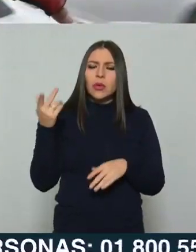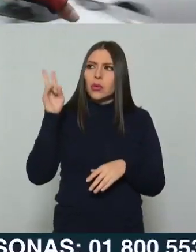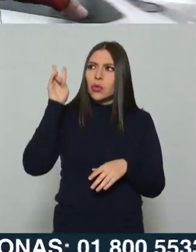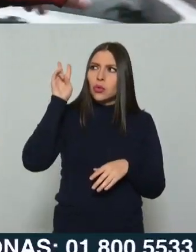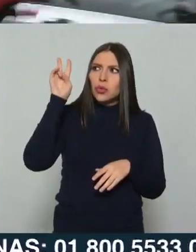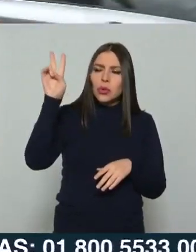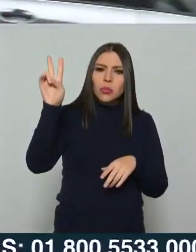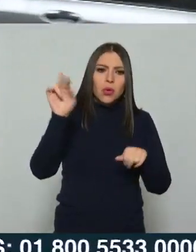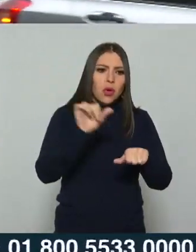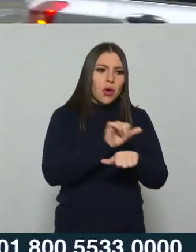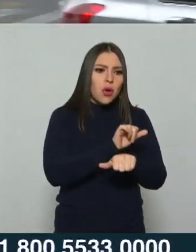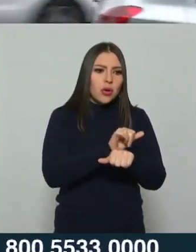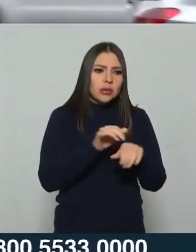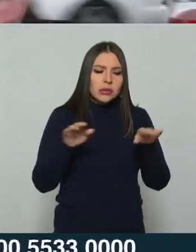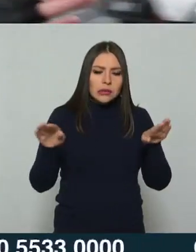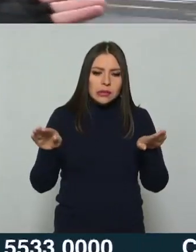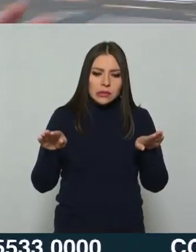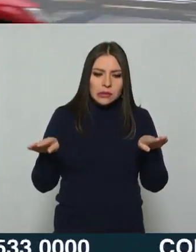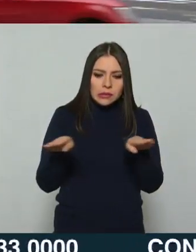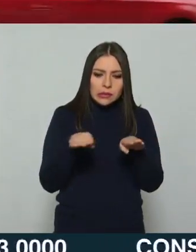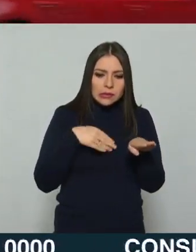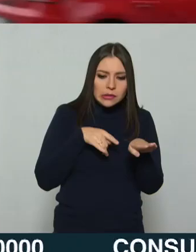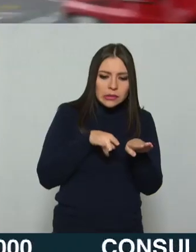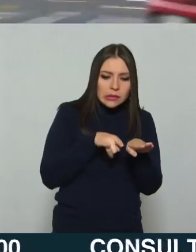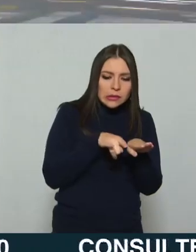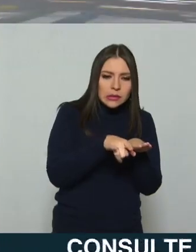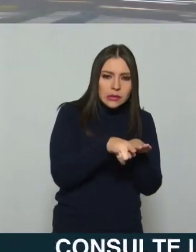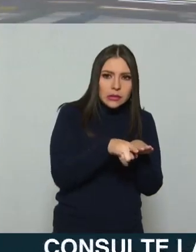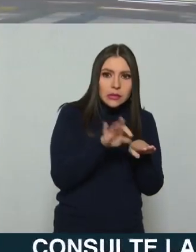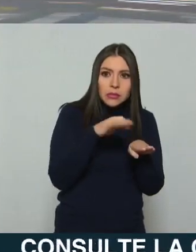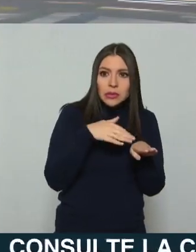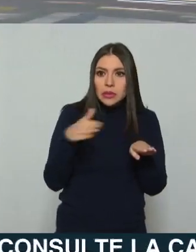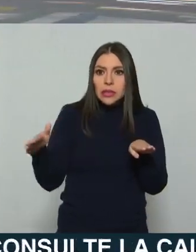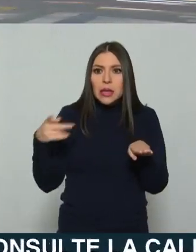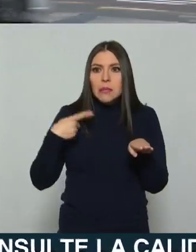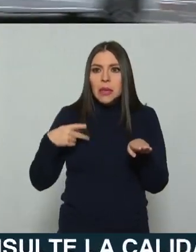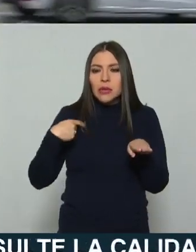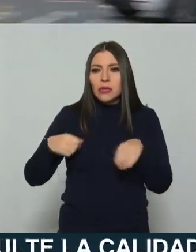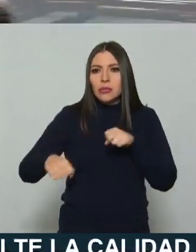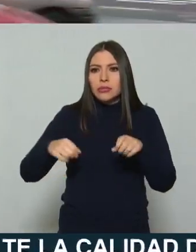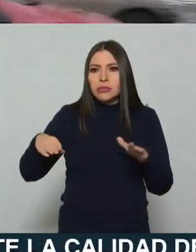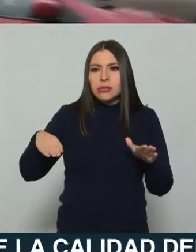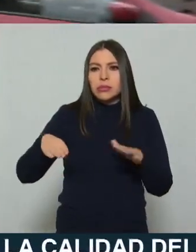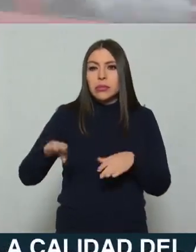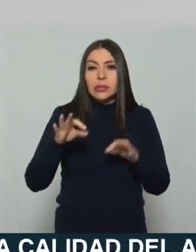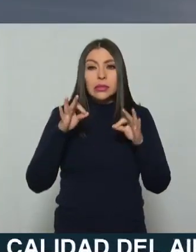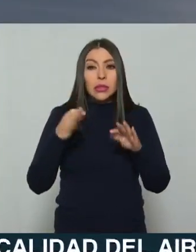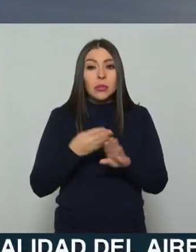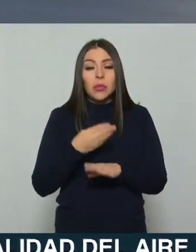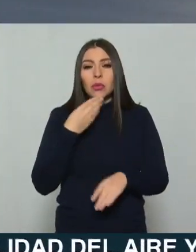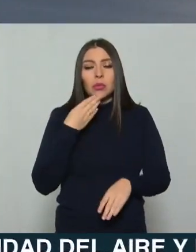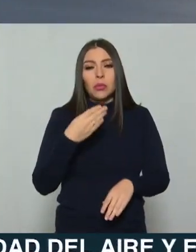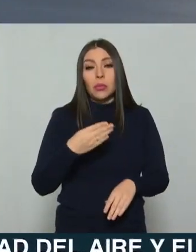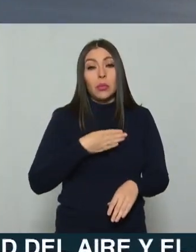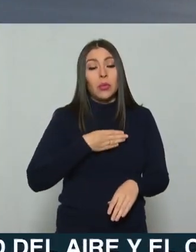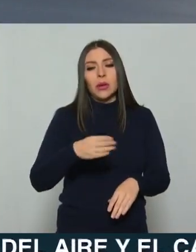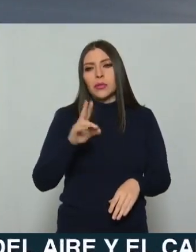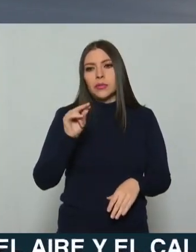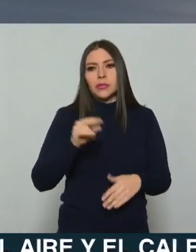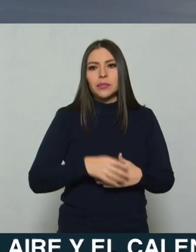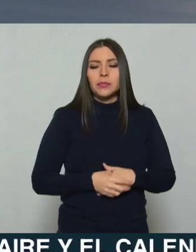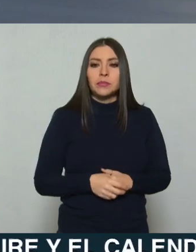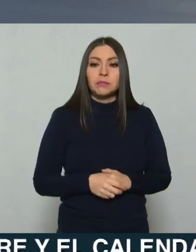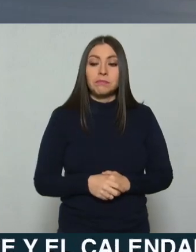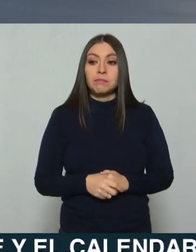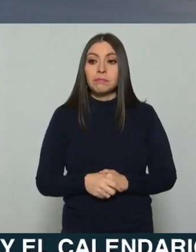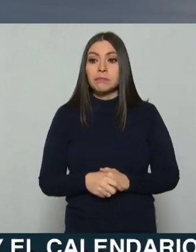el coche. Si voy hacia la derecha, pues también me puedo llevar a la gente en realidad. Entonces no es muy eficiente. No es segura. De hecho,